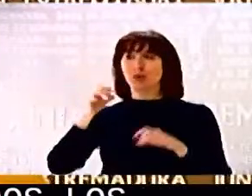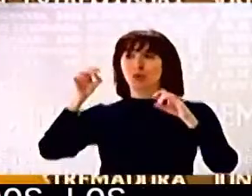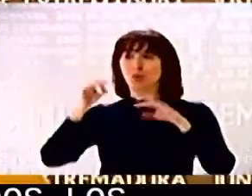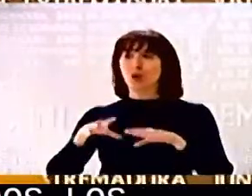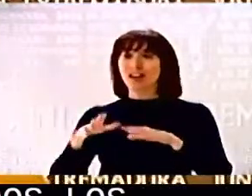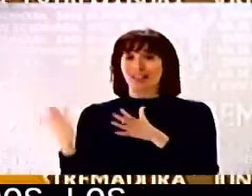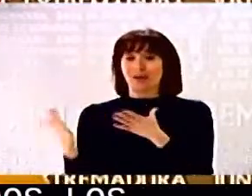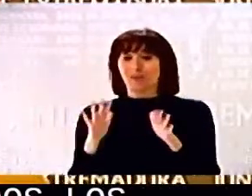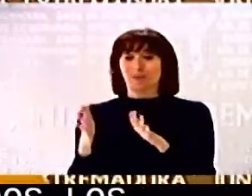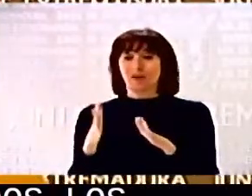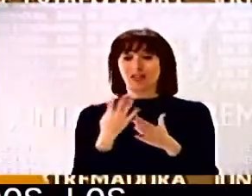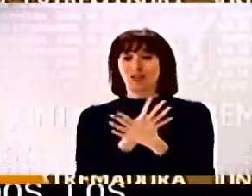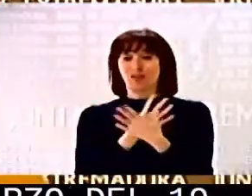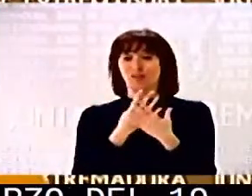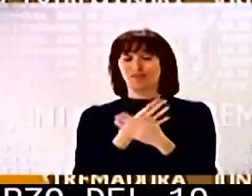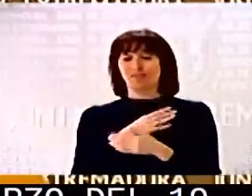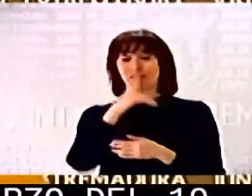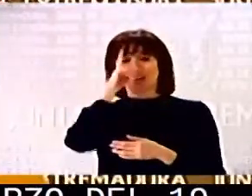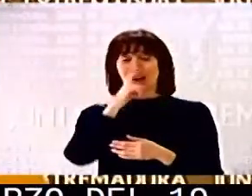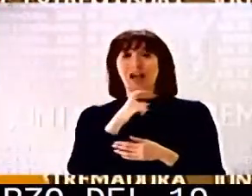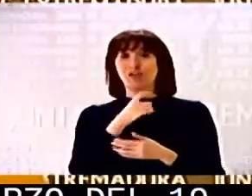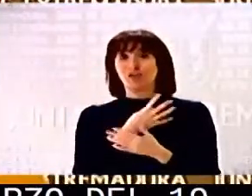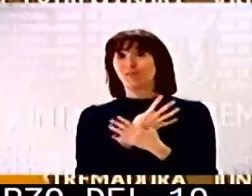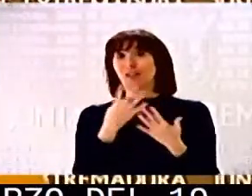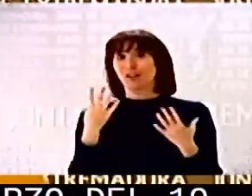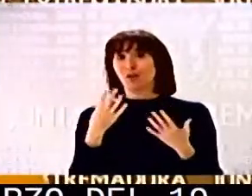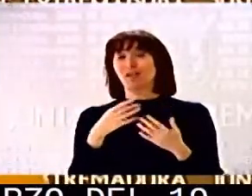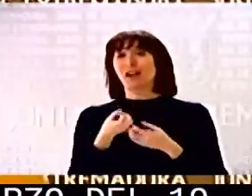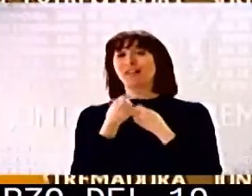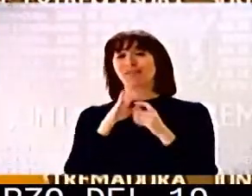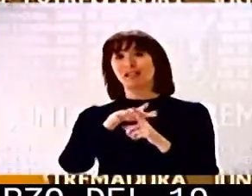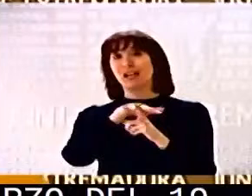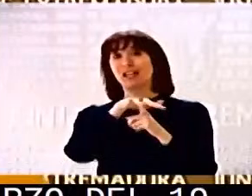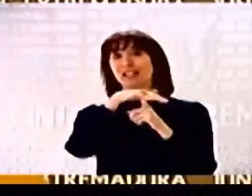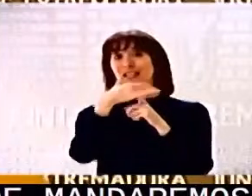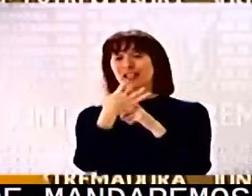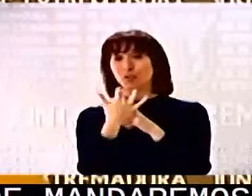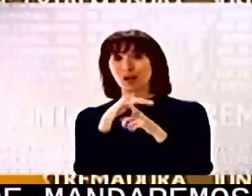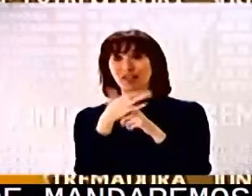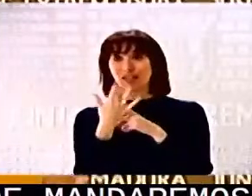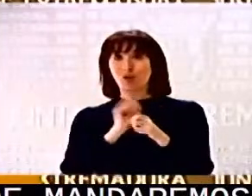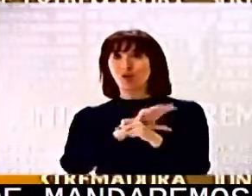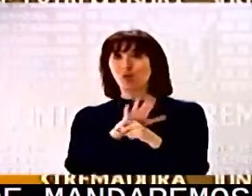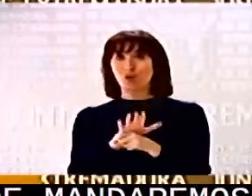del 19, informa de la situación COVID. A la tarde mandaremos los datos y